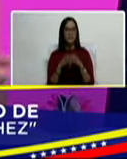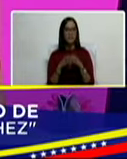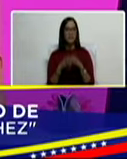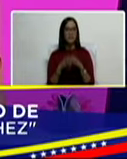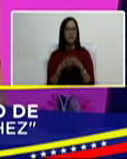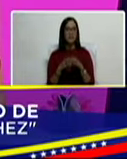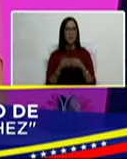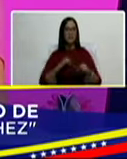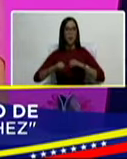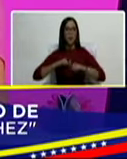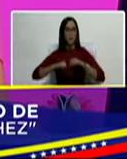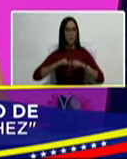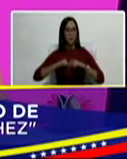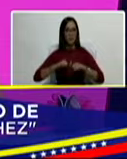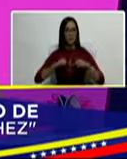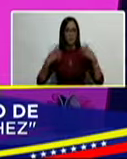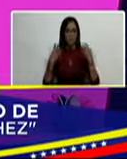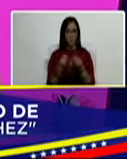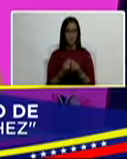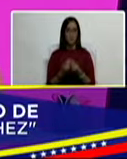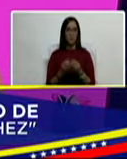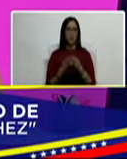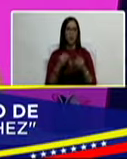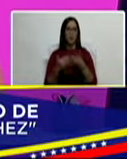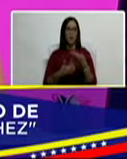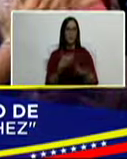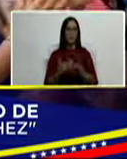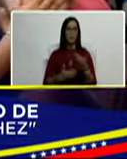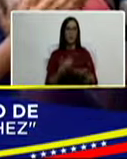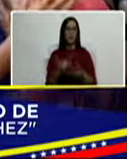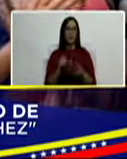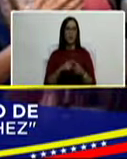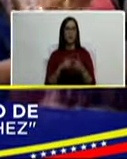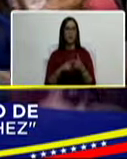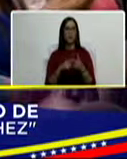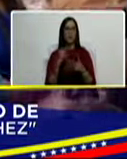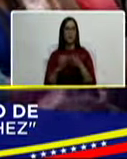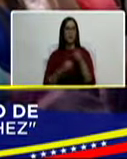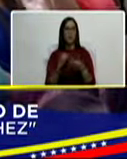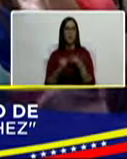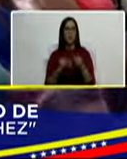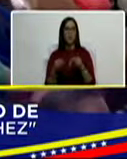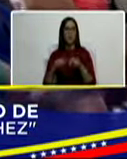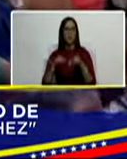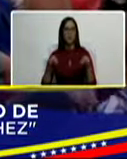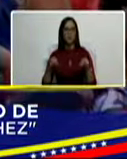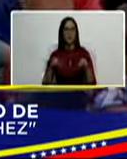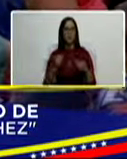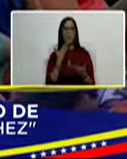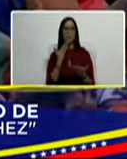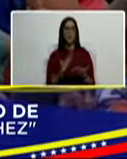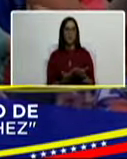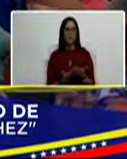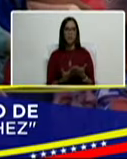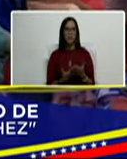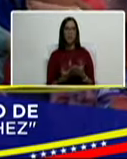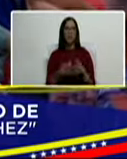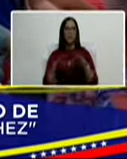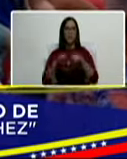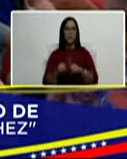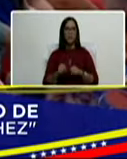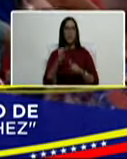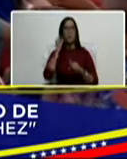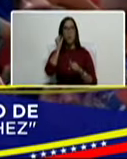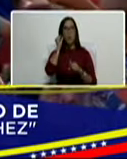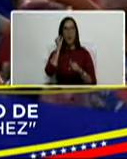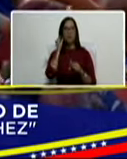sido promotoras y acompañantes de todo este proceso. Entonces, lo que hicimos en el territorio nos ha permitido constituir mujeres